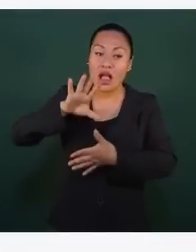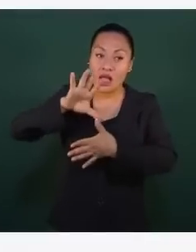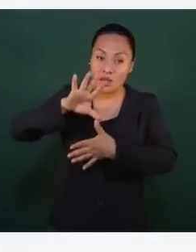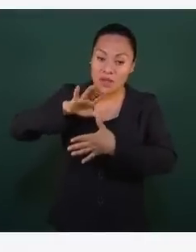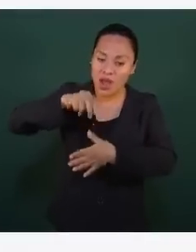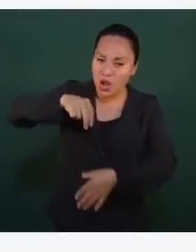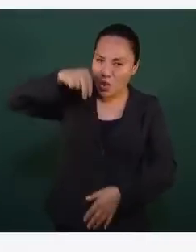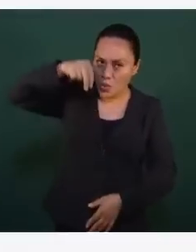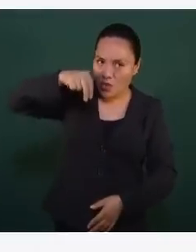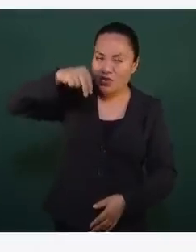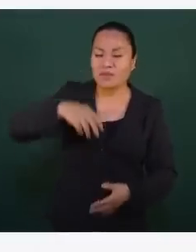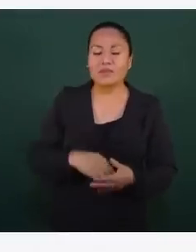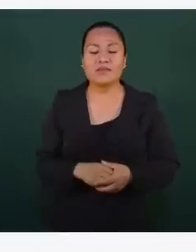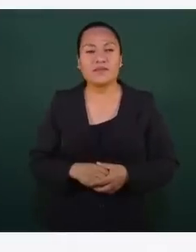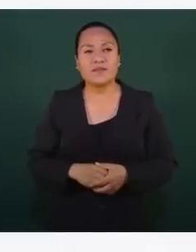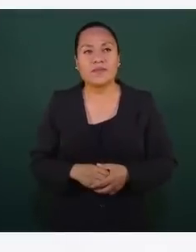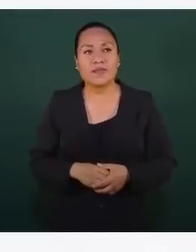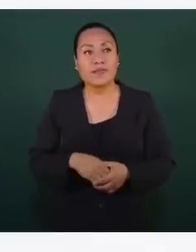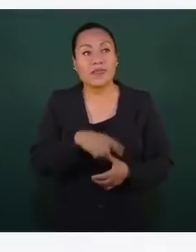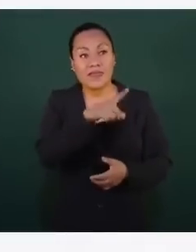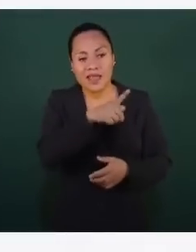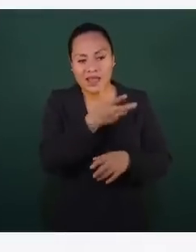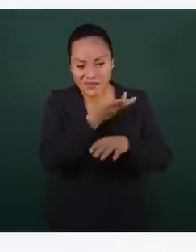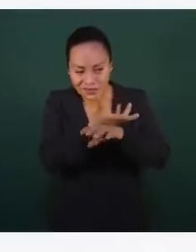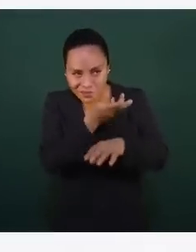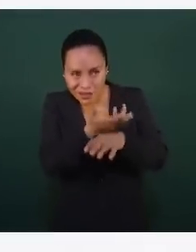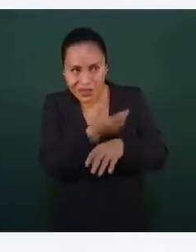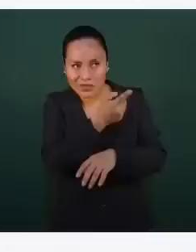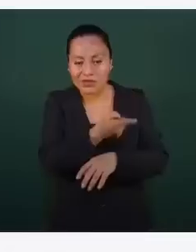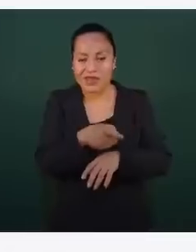Actualmente, mientras usted hace un esfuerzo